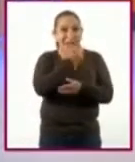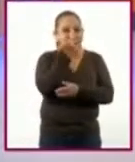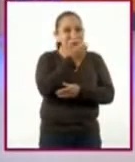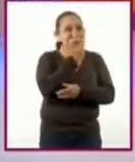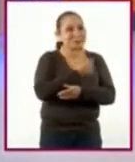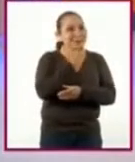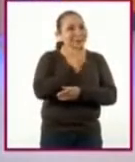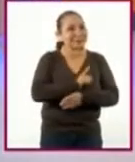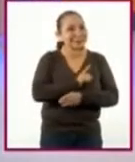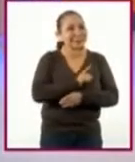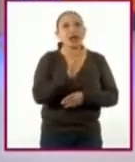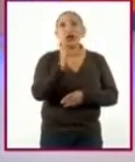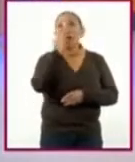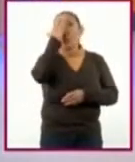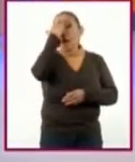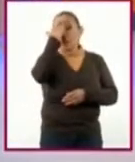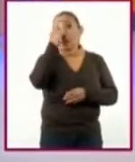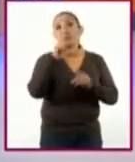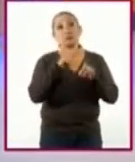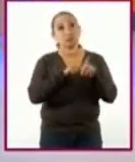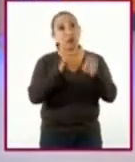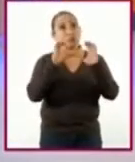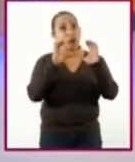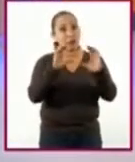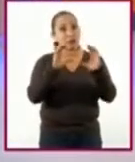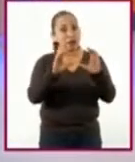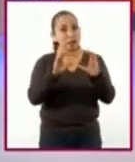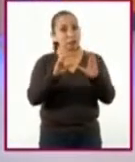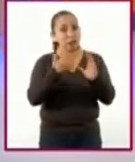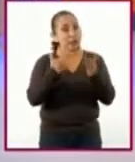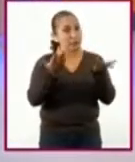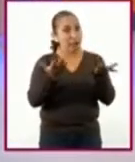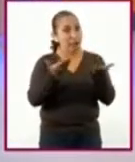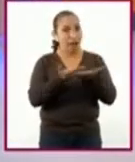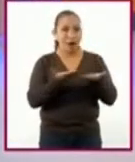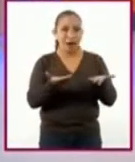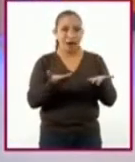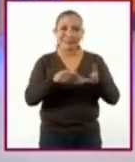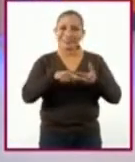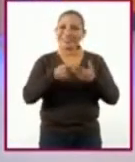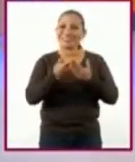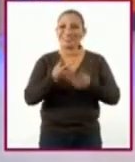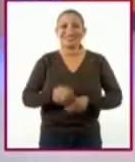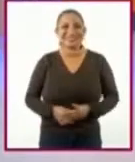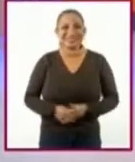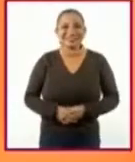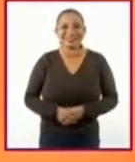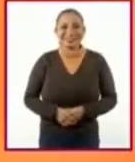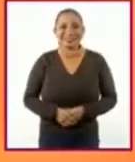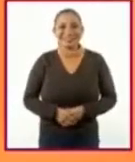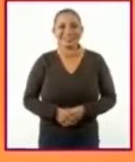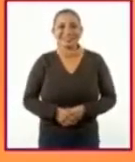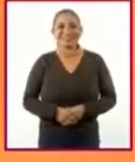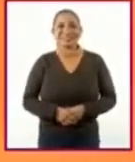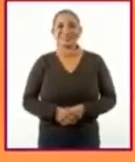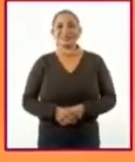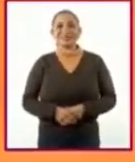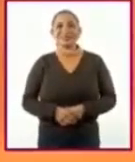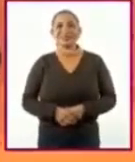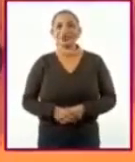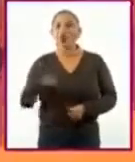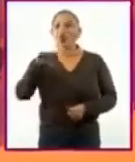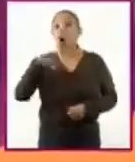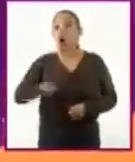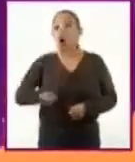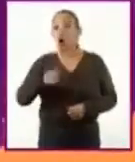Alumnas y alumnos, recuerden seguir cuidándose. Así que sin más preámbulo, ¡comenzamos! Estudiaremos